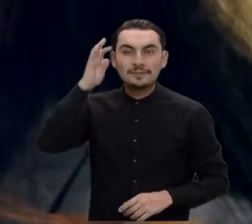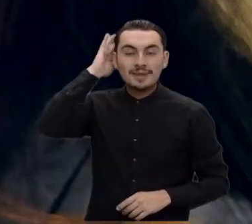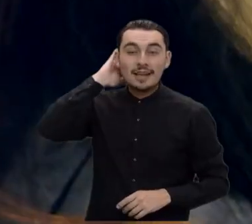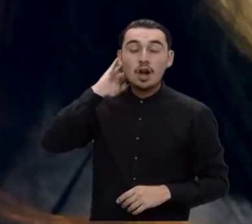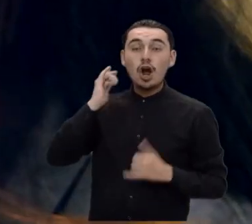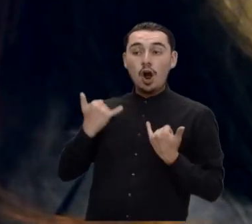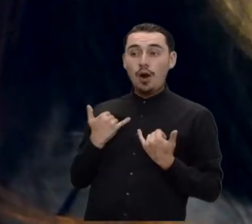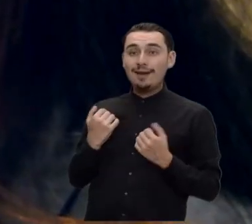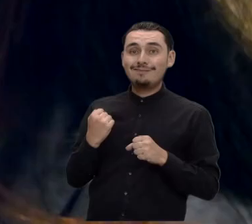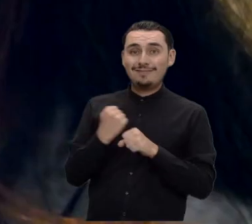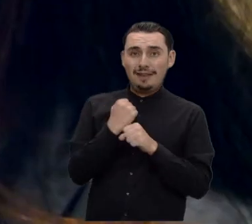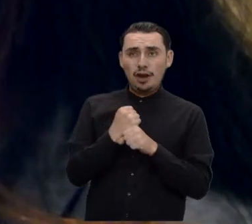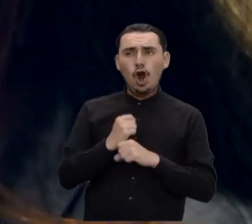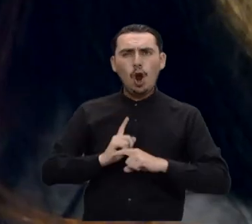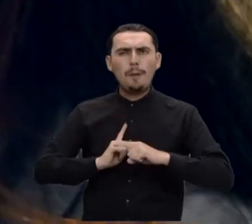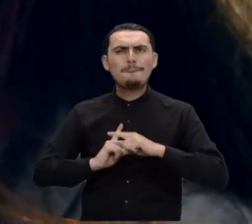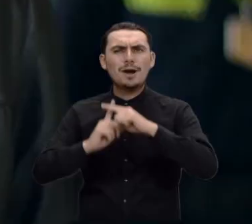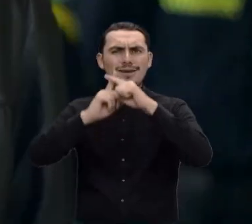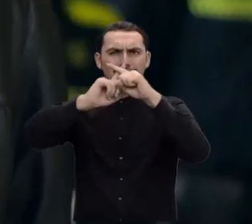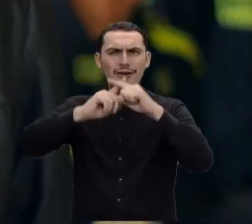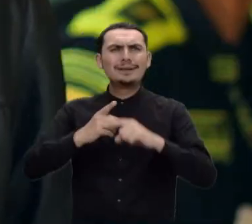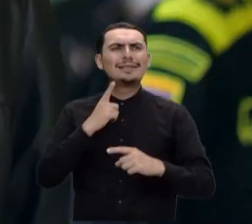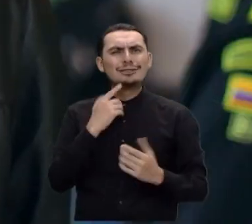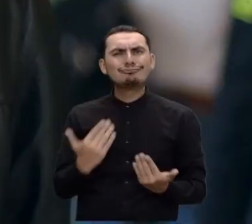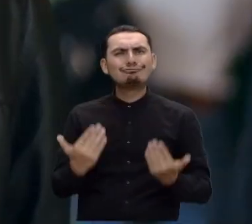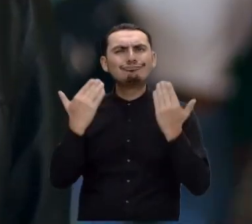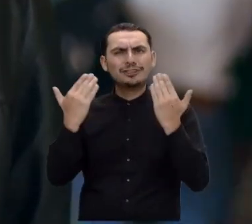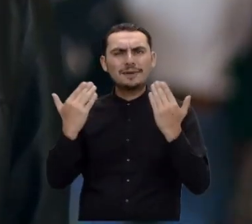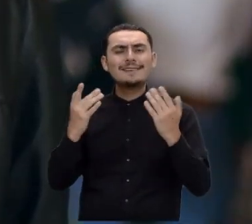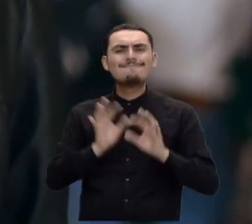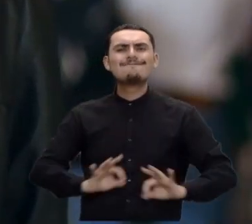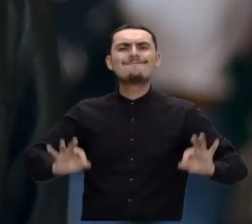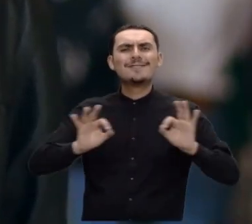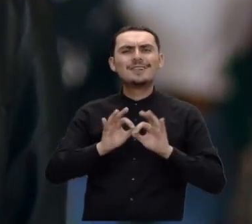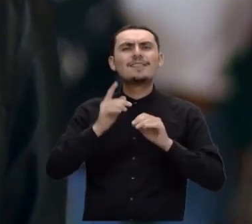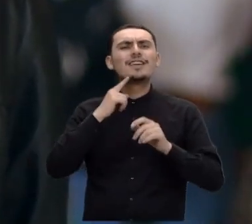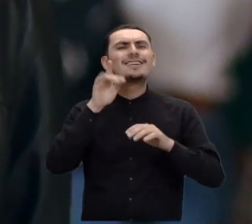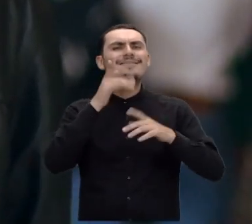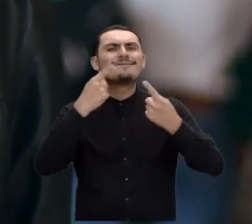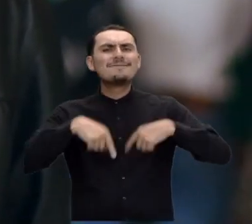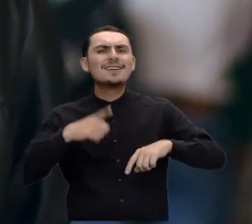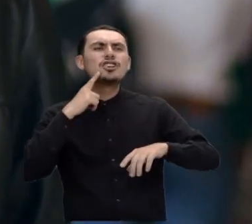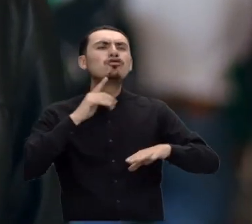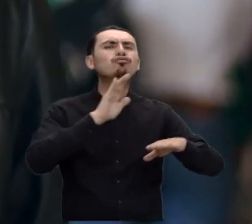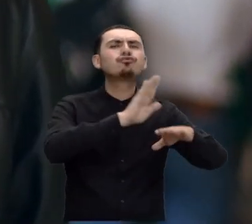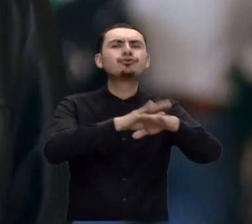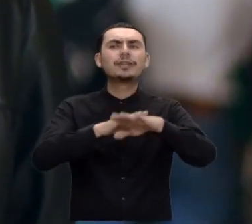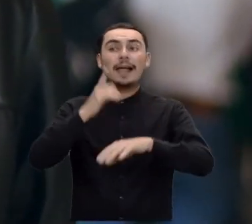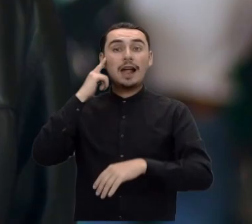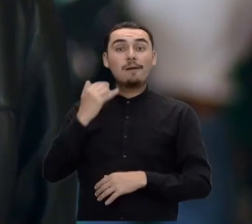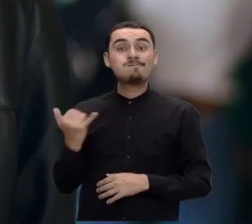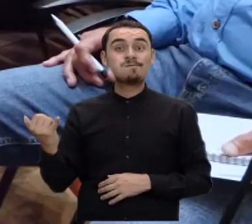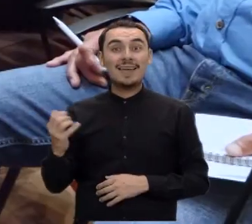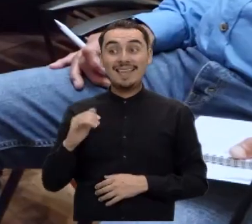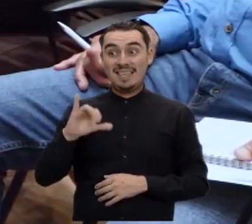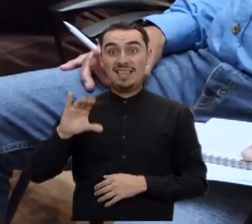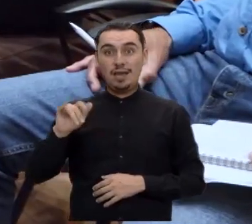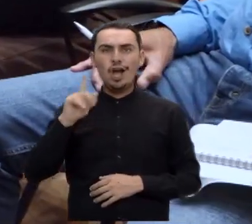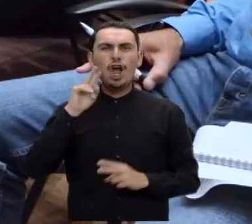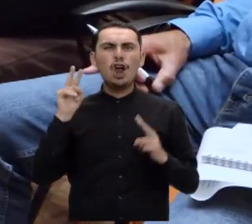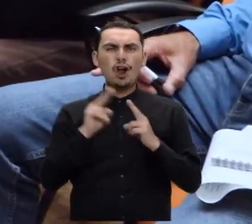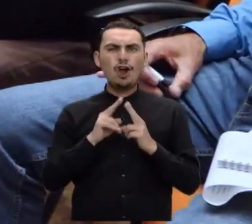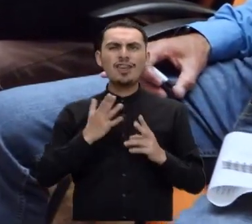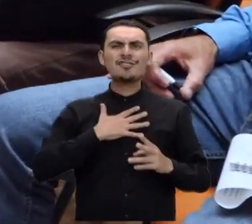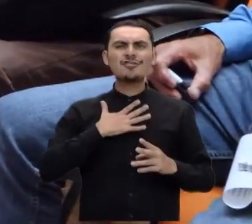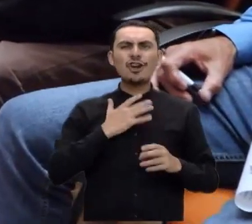Un trabajo muy positivo, muy productivo, y lo más importante es que queda un mensaje de que el ICA conoce bien qué es